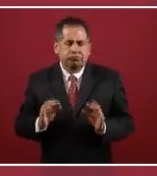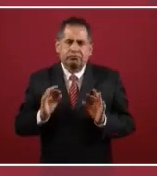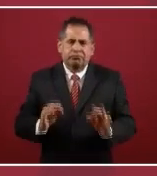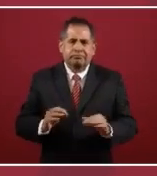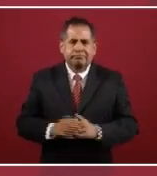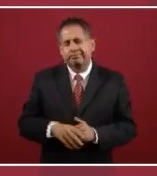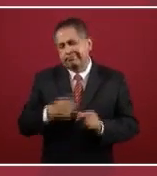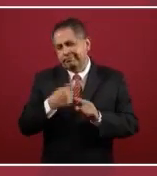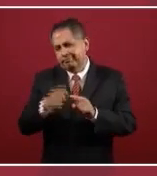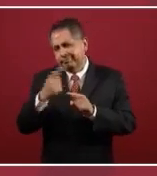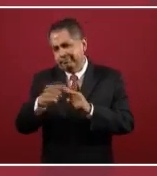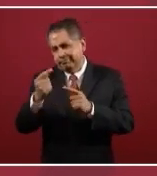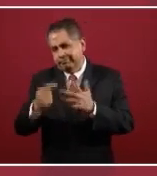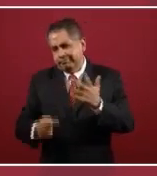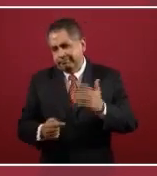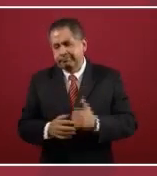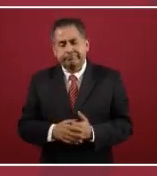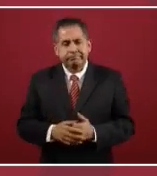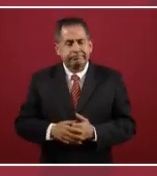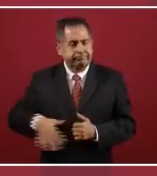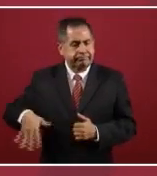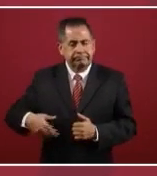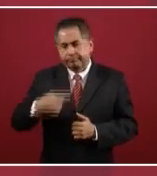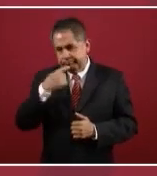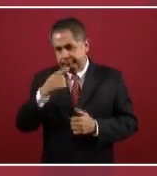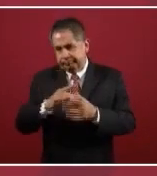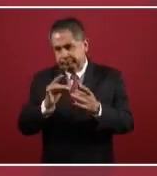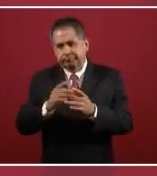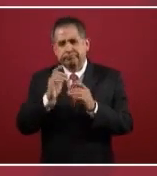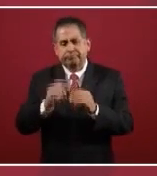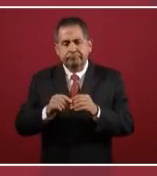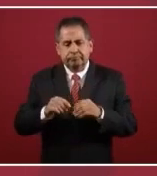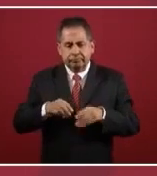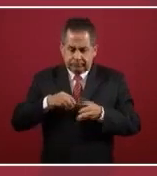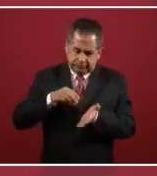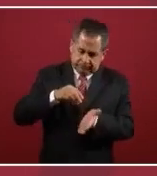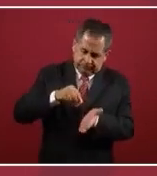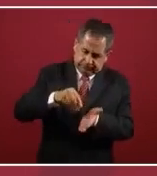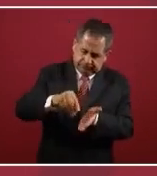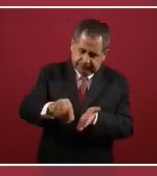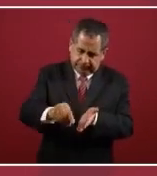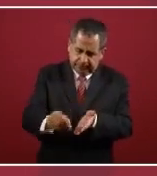En fin, como su nombre lo indica, es sembrar vida.